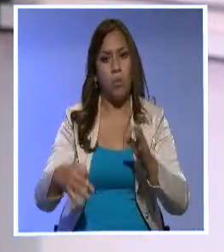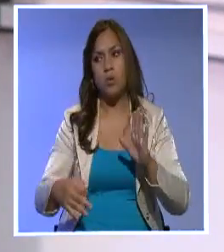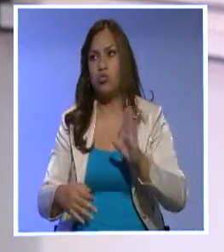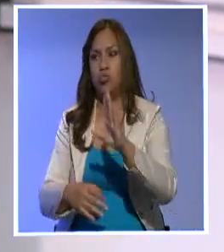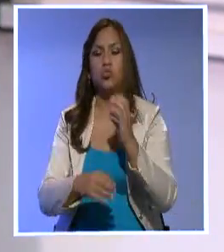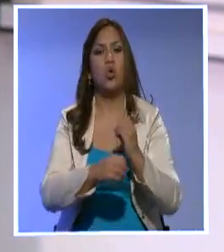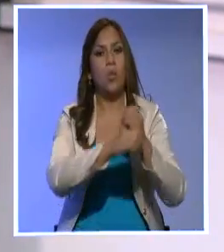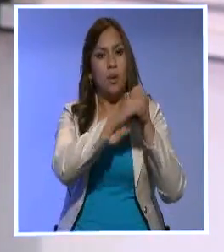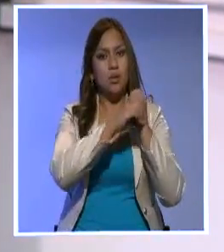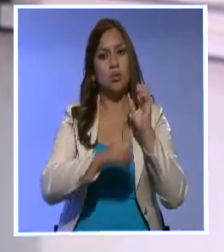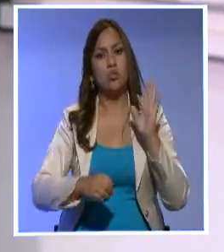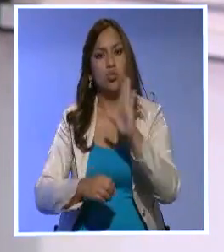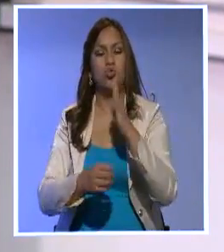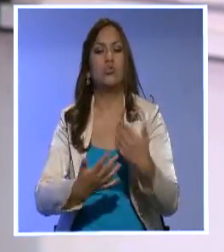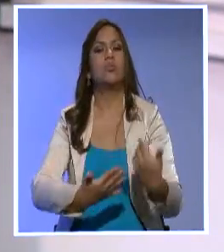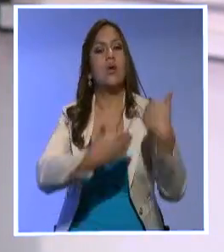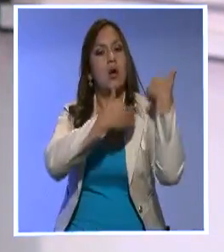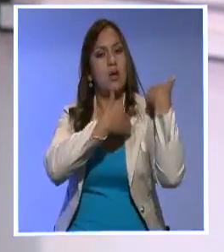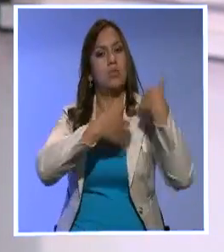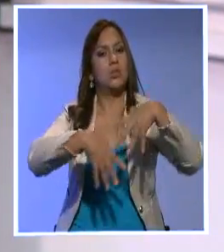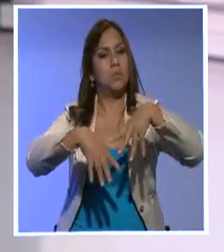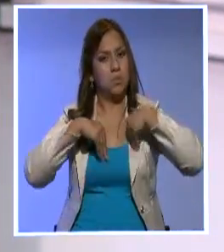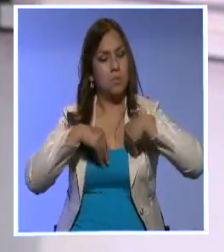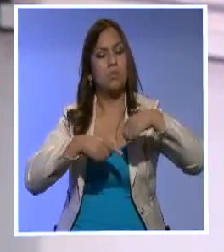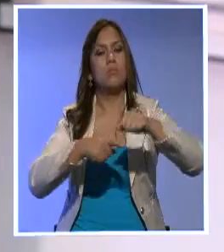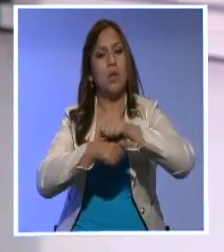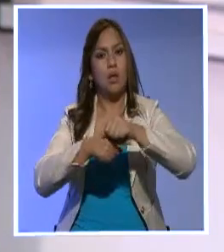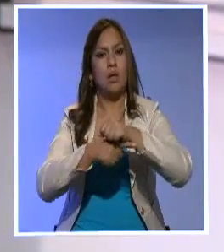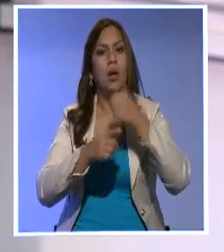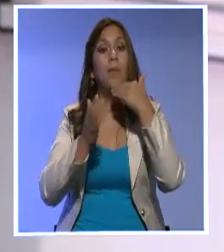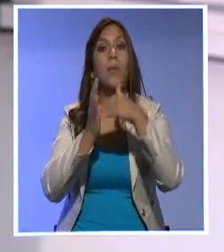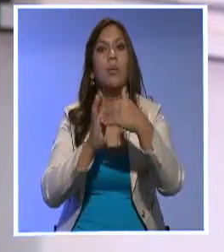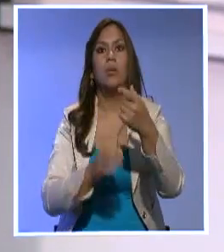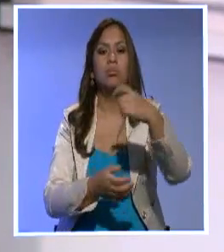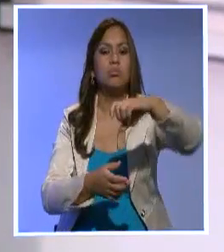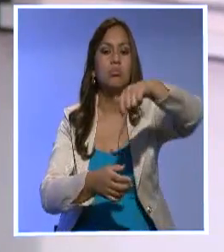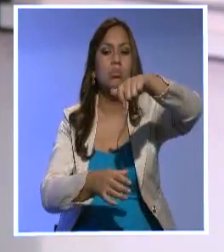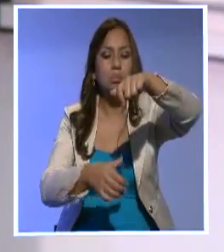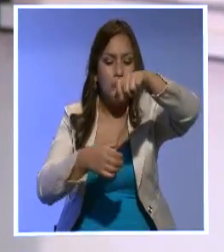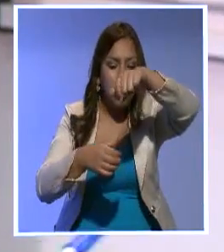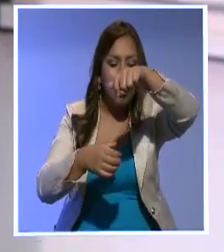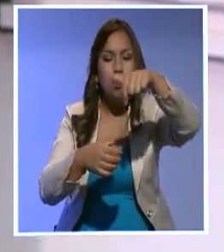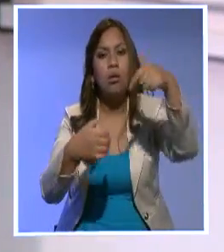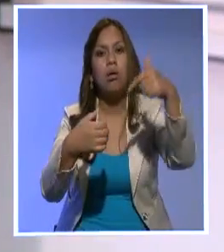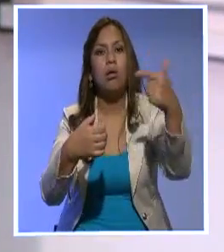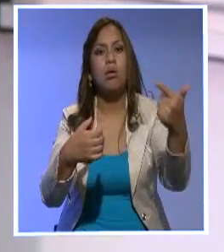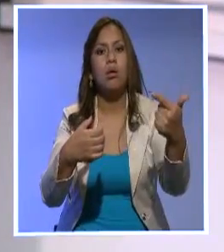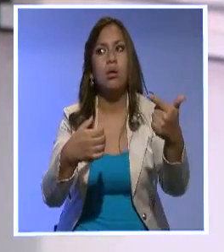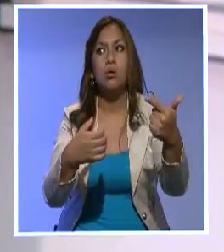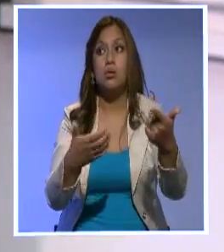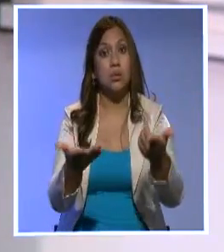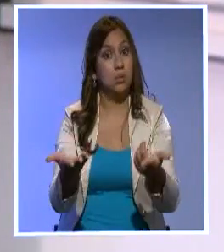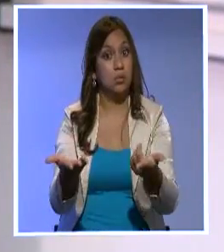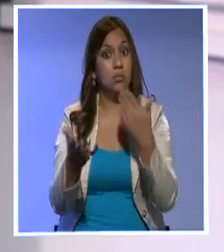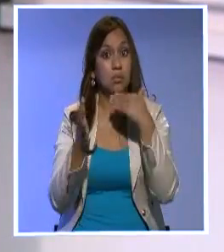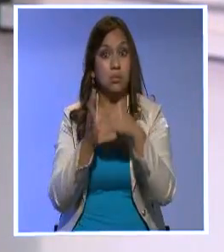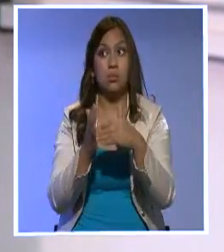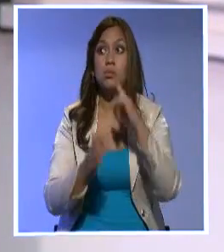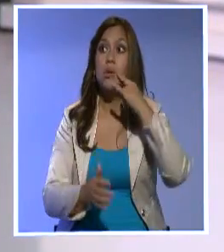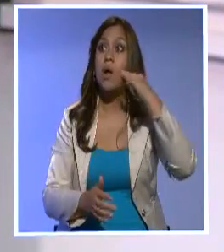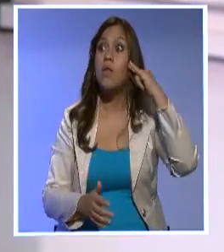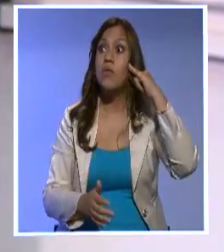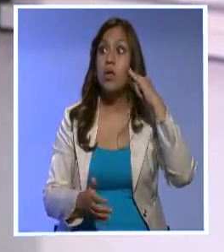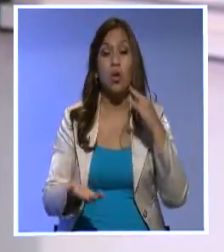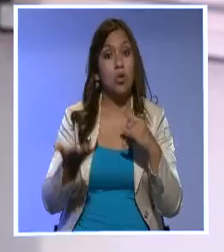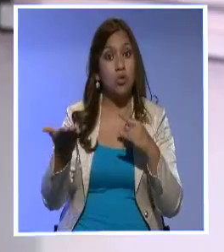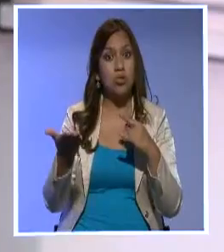y sus competencias con que que sacamos mejorando el agua potable simplemente el hecho de que no tengamos niños con desnutrición